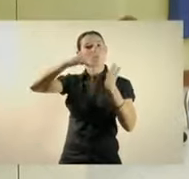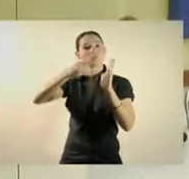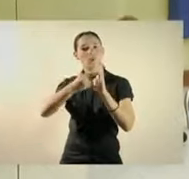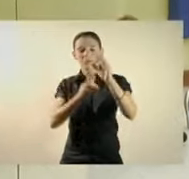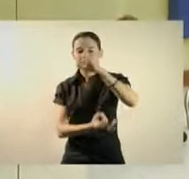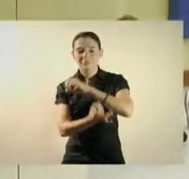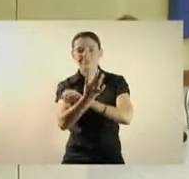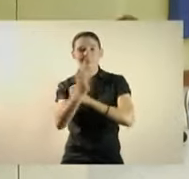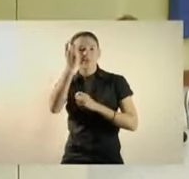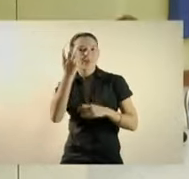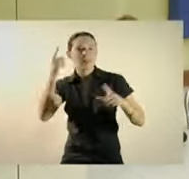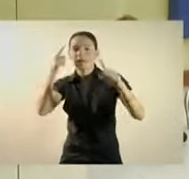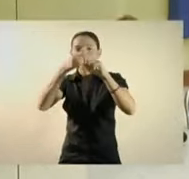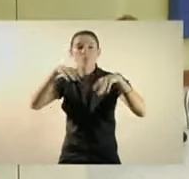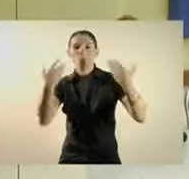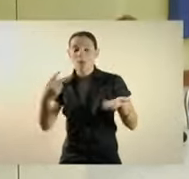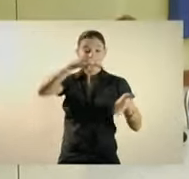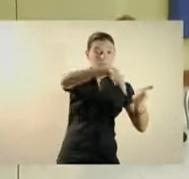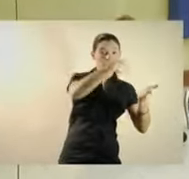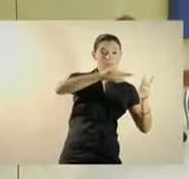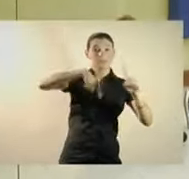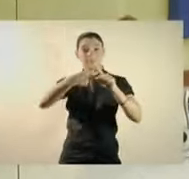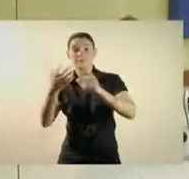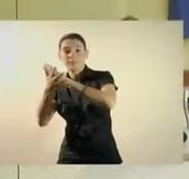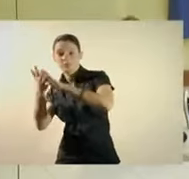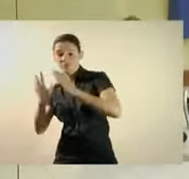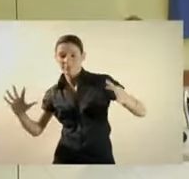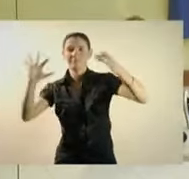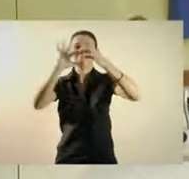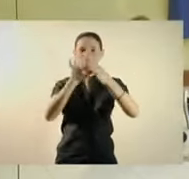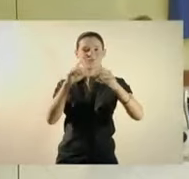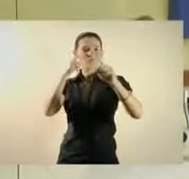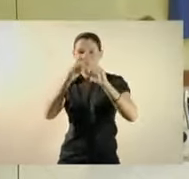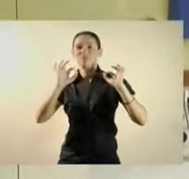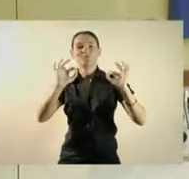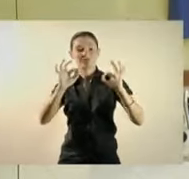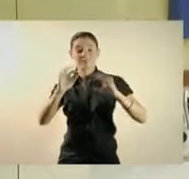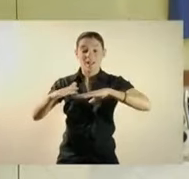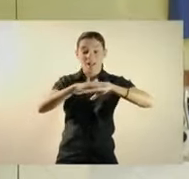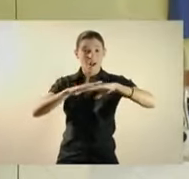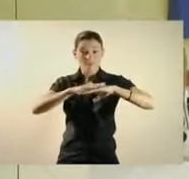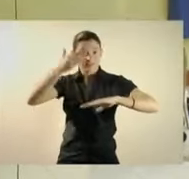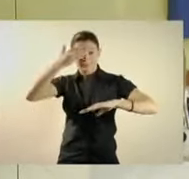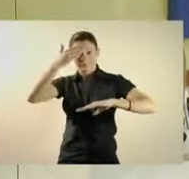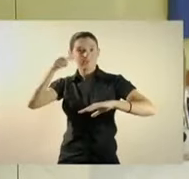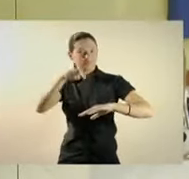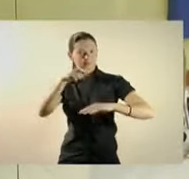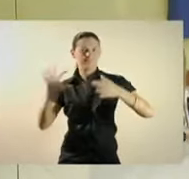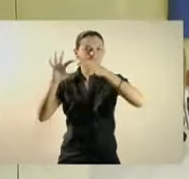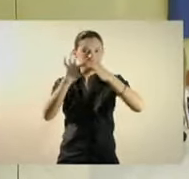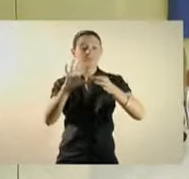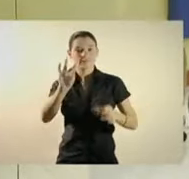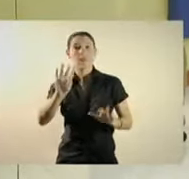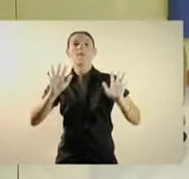Nace con la idea de fusionar la danza y la lengua de signos. Aunque esa es su base fundamental,